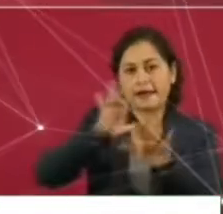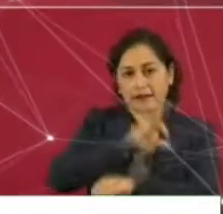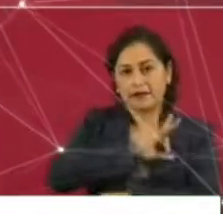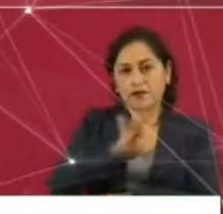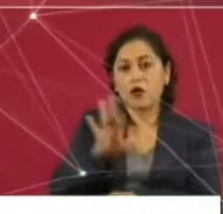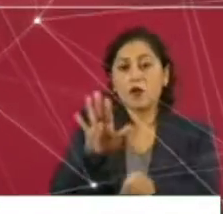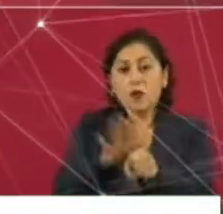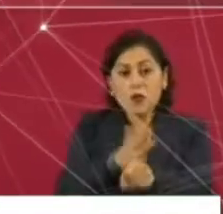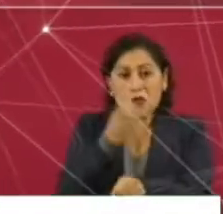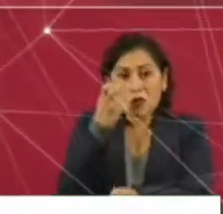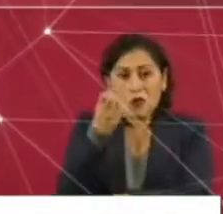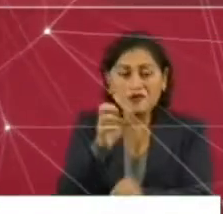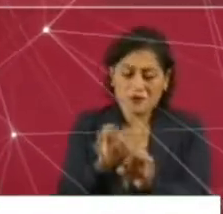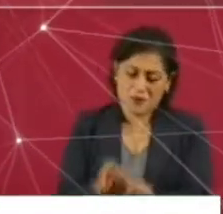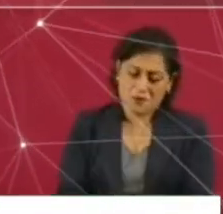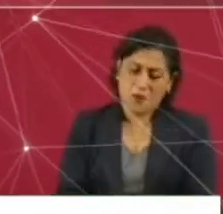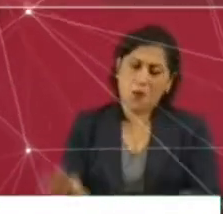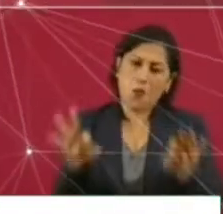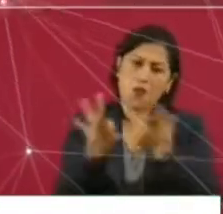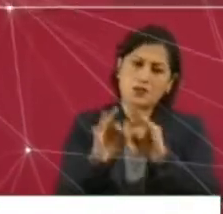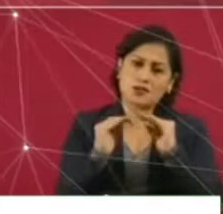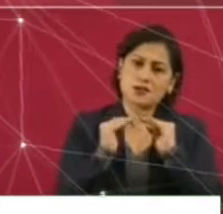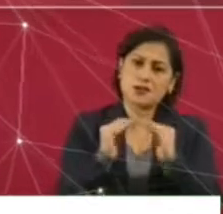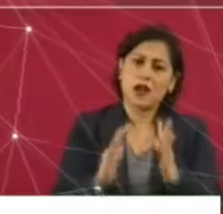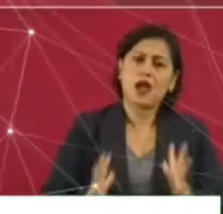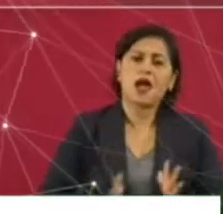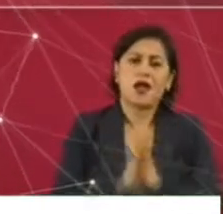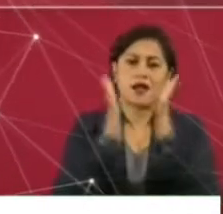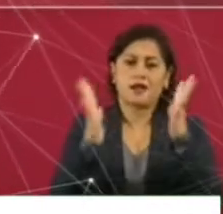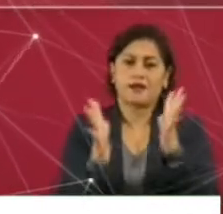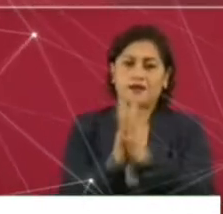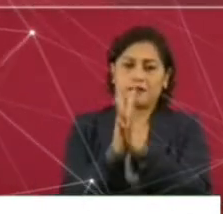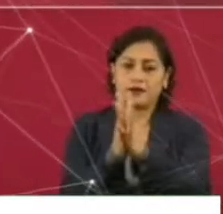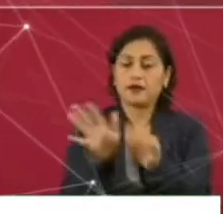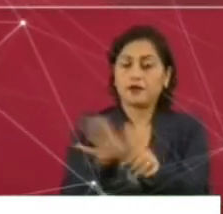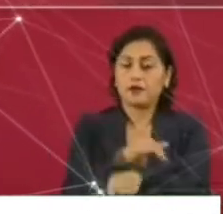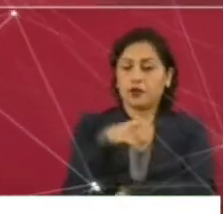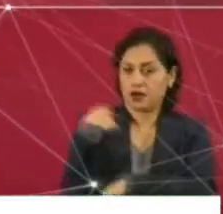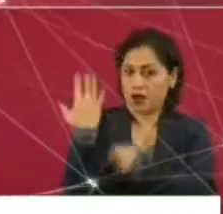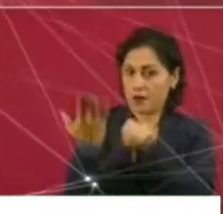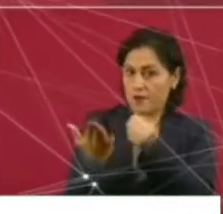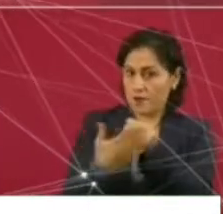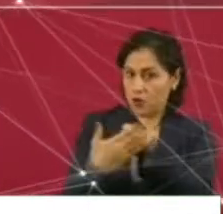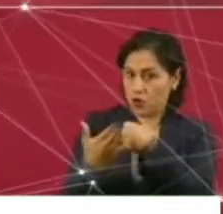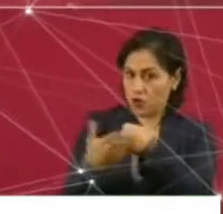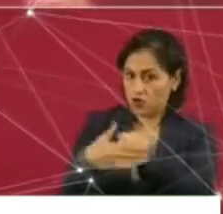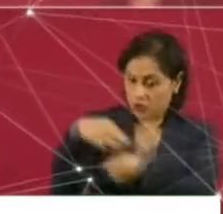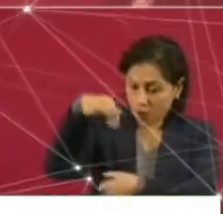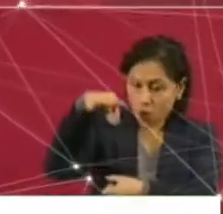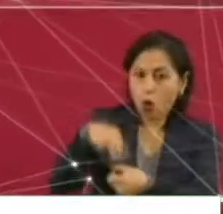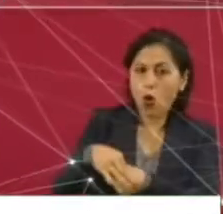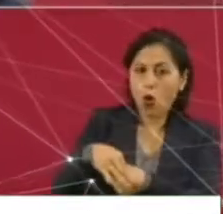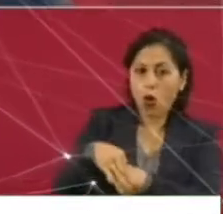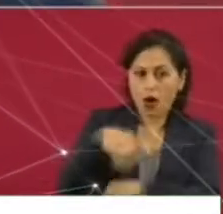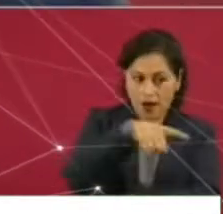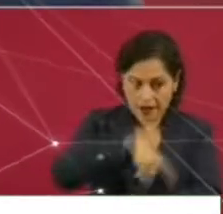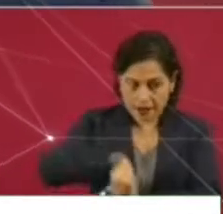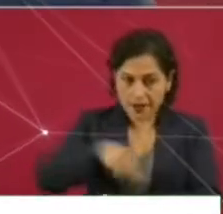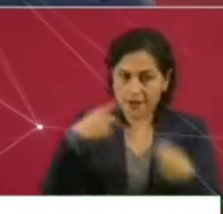importante la democracia. Porque van a venir elecciones y ahí es donde la